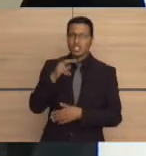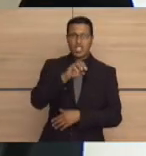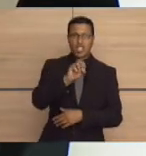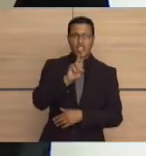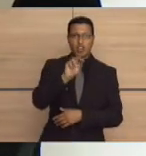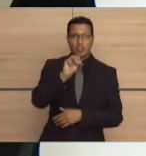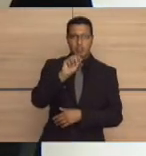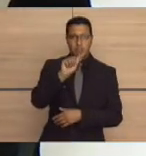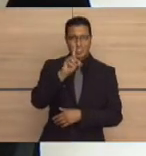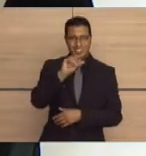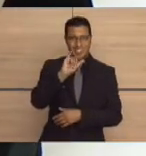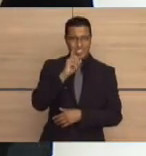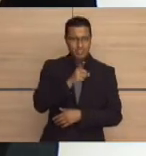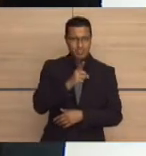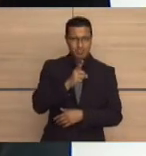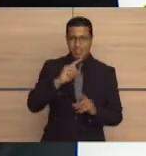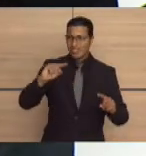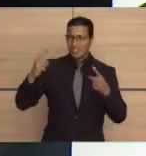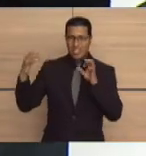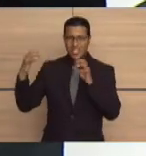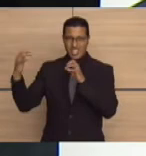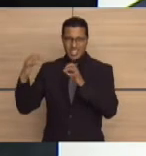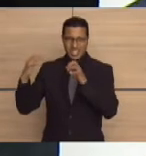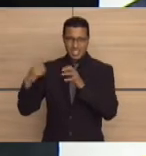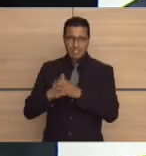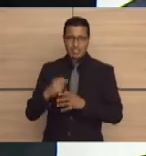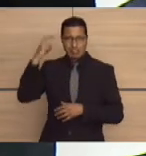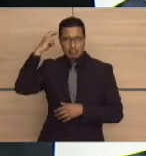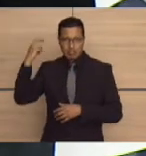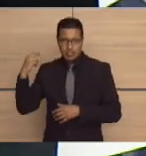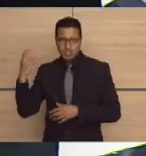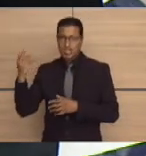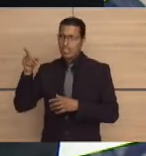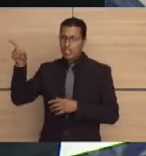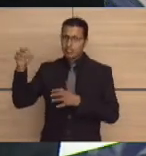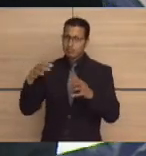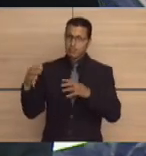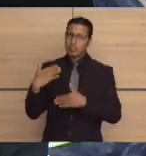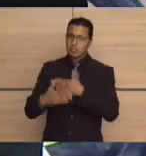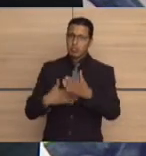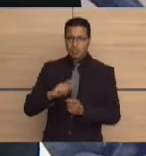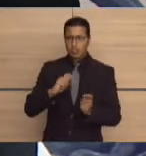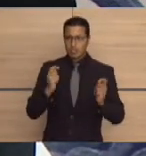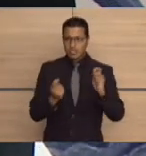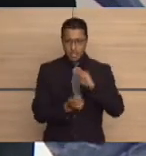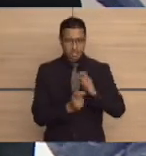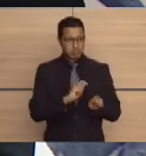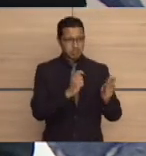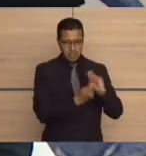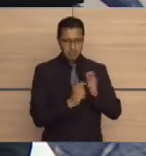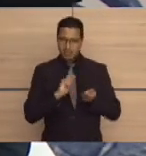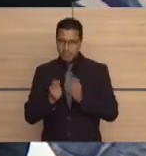las guerras con Inglaterra. Los centros se van modificando de acuerdo con las exigencias